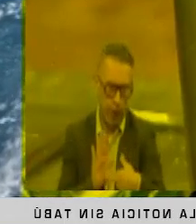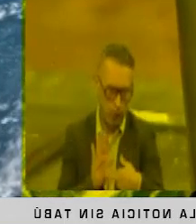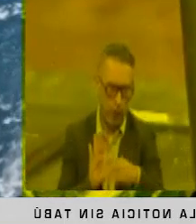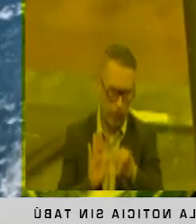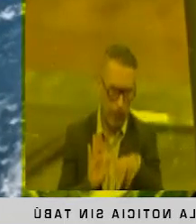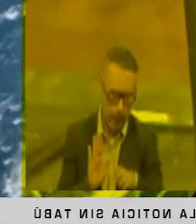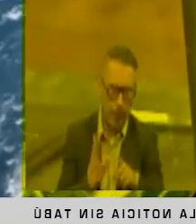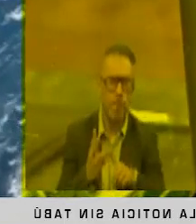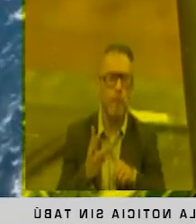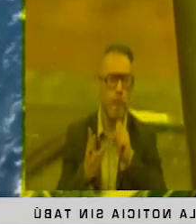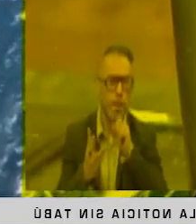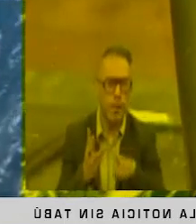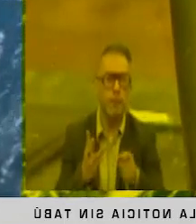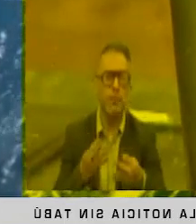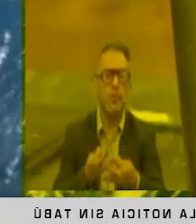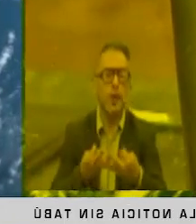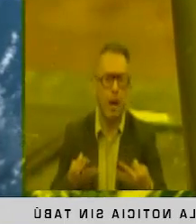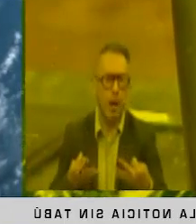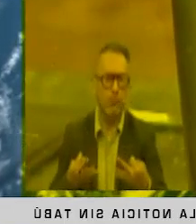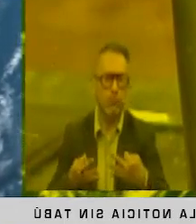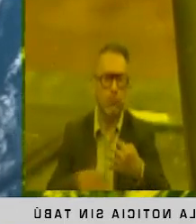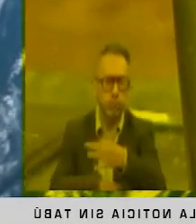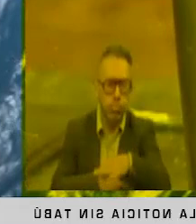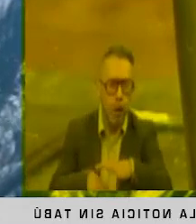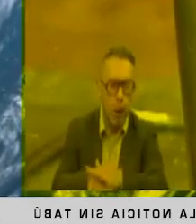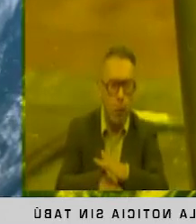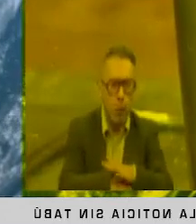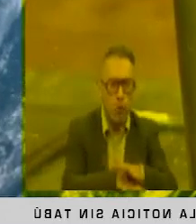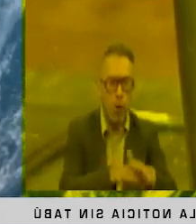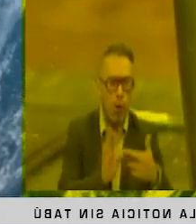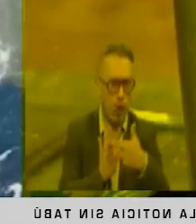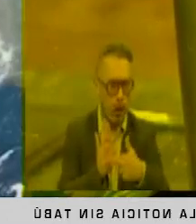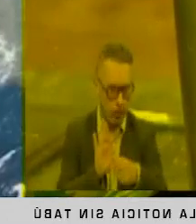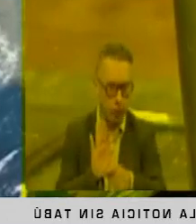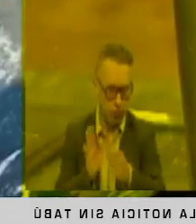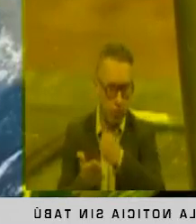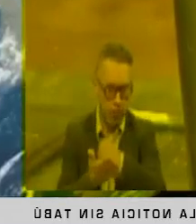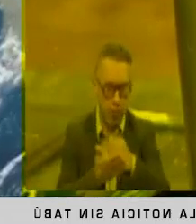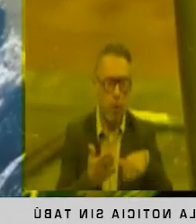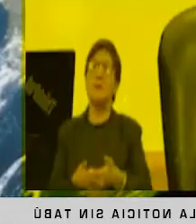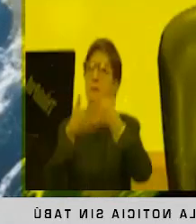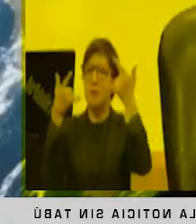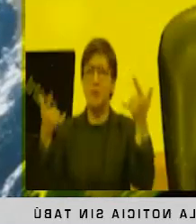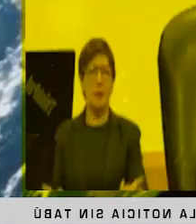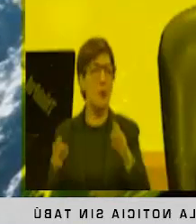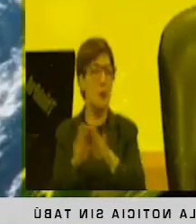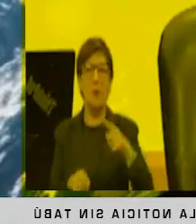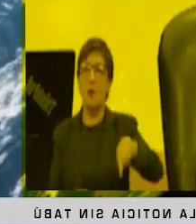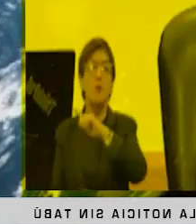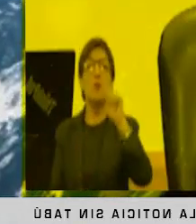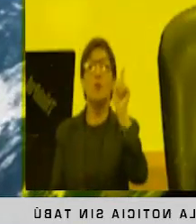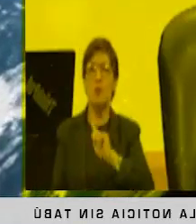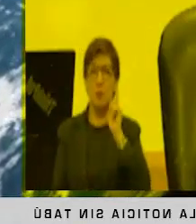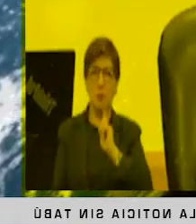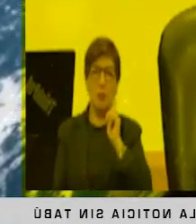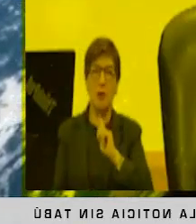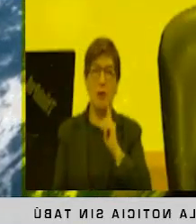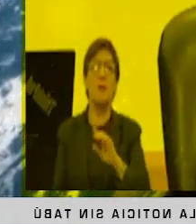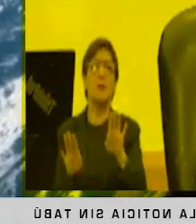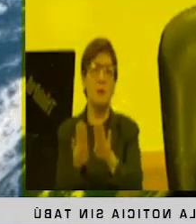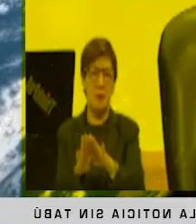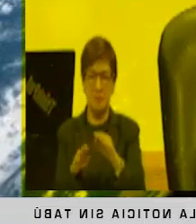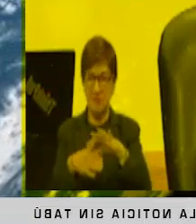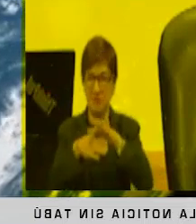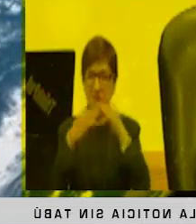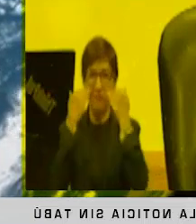aceptar Eh no hay incertidumbre no hay este desconfianza no hay falta de trabajo y no hay eh